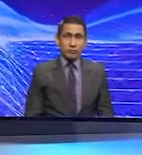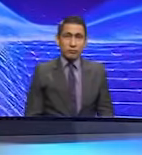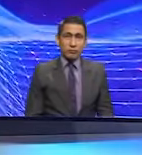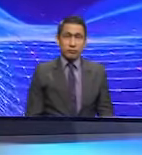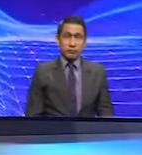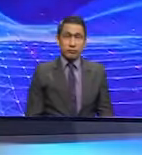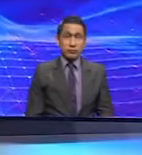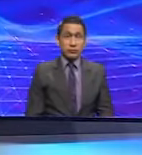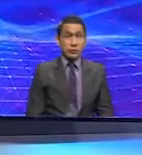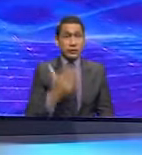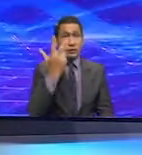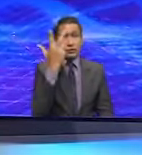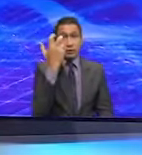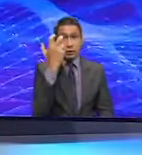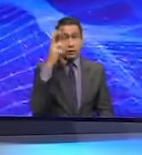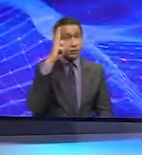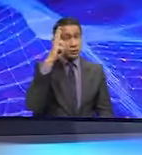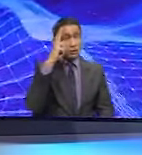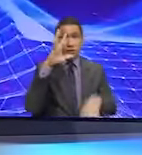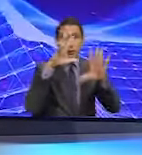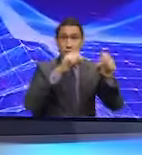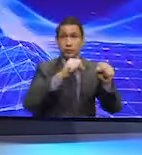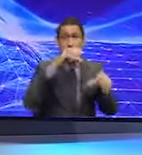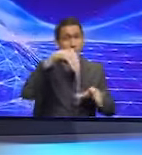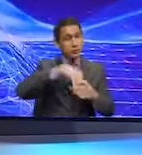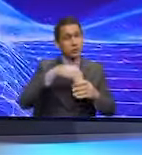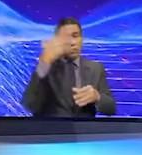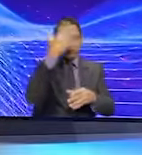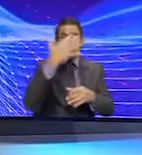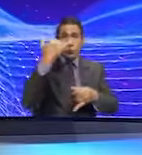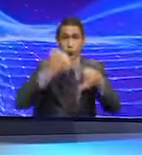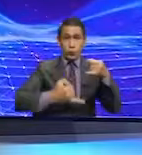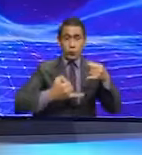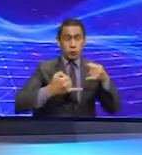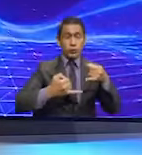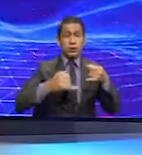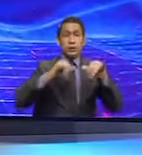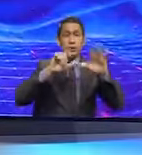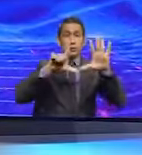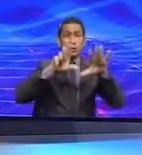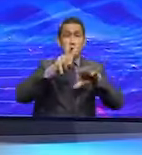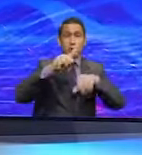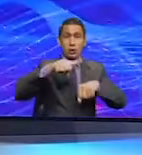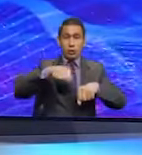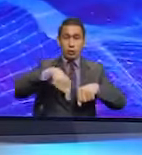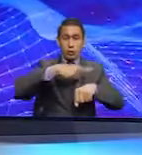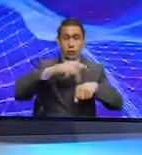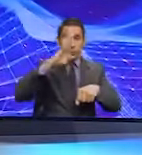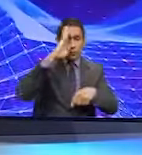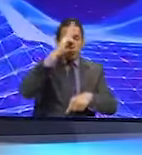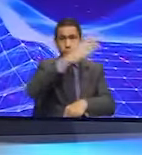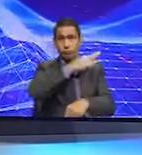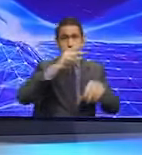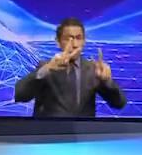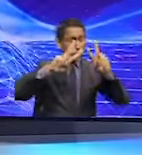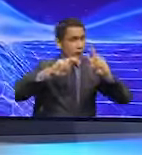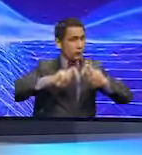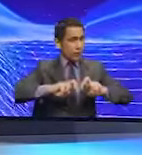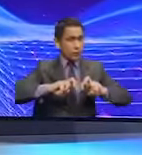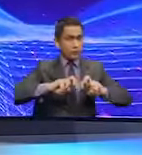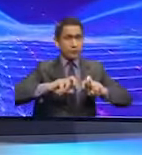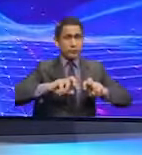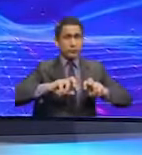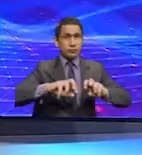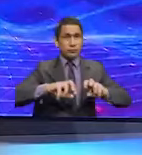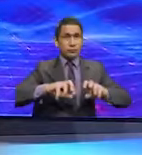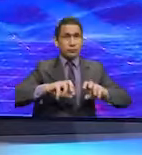13 presuntos terroristas fueron detenidos en Esmeraldas en las últimas 72 horas por las Fuerzas Armadas. Entre los